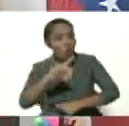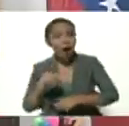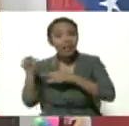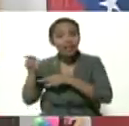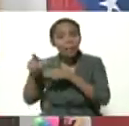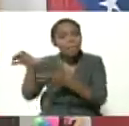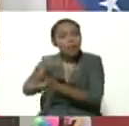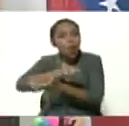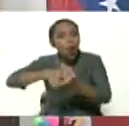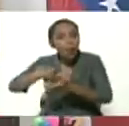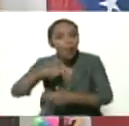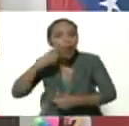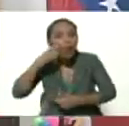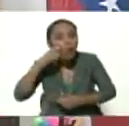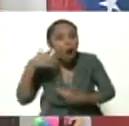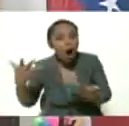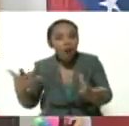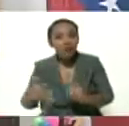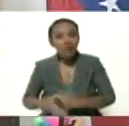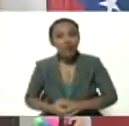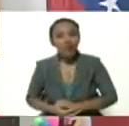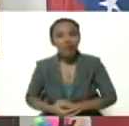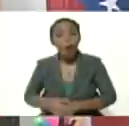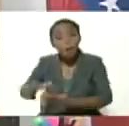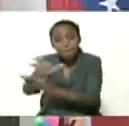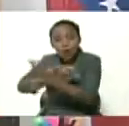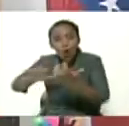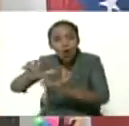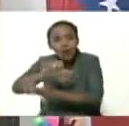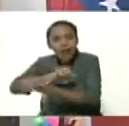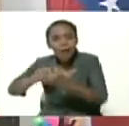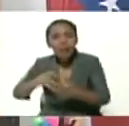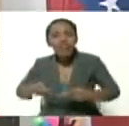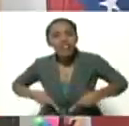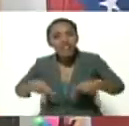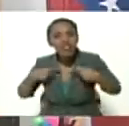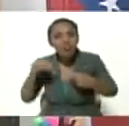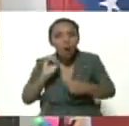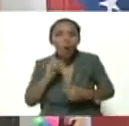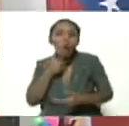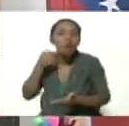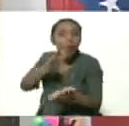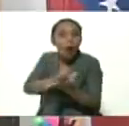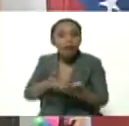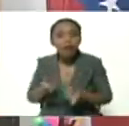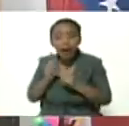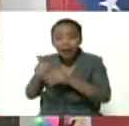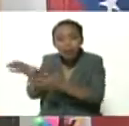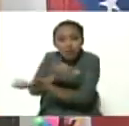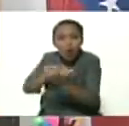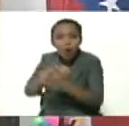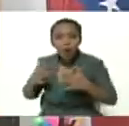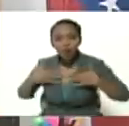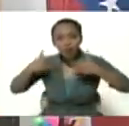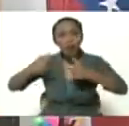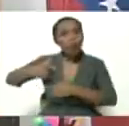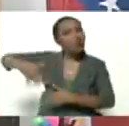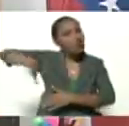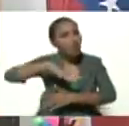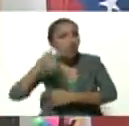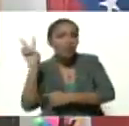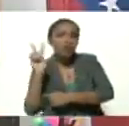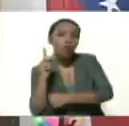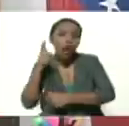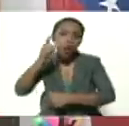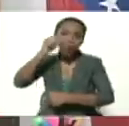problema de la humanidad, este es un problema de vida o muerte, este es un problema o nos salvamos todos los venezolanos